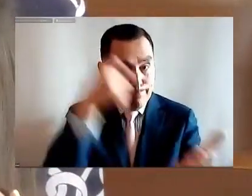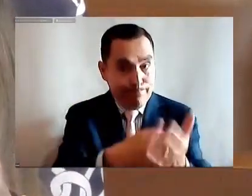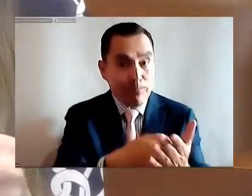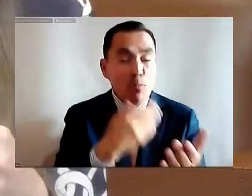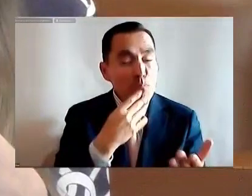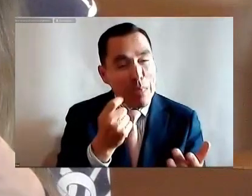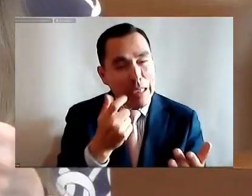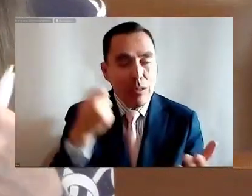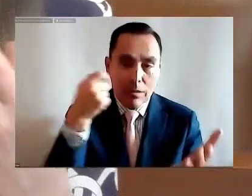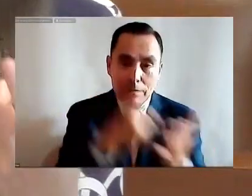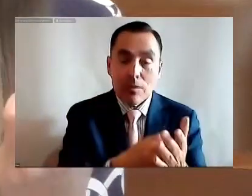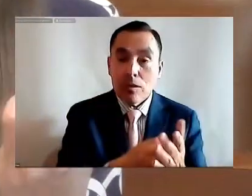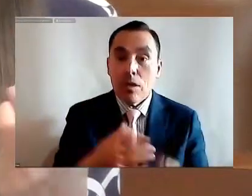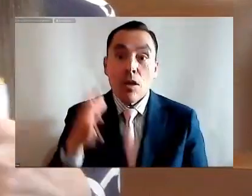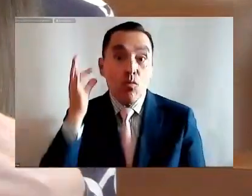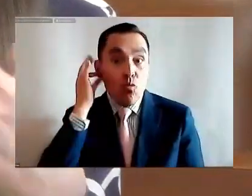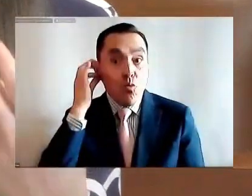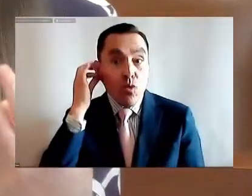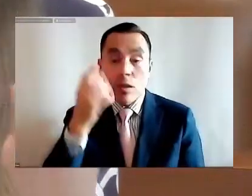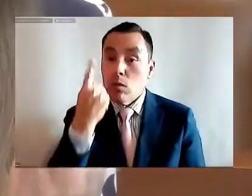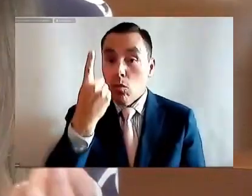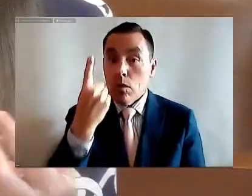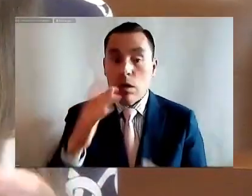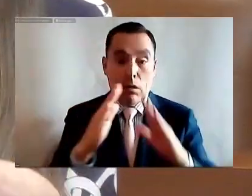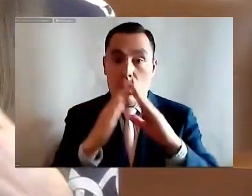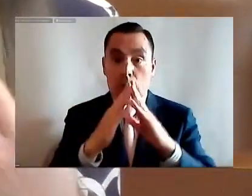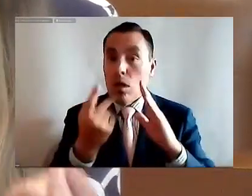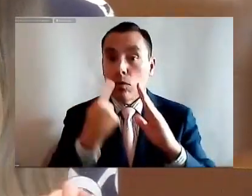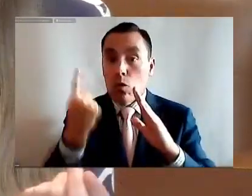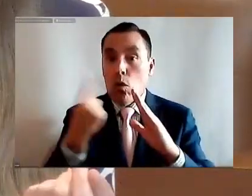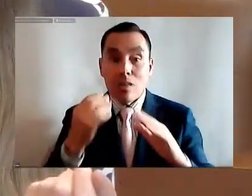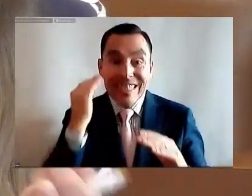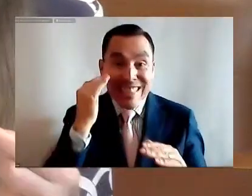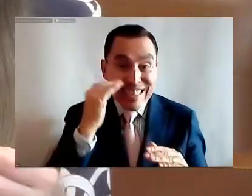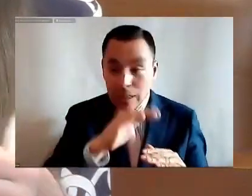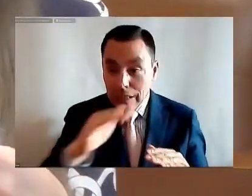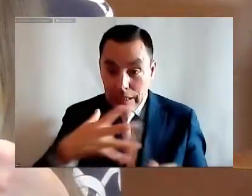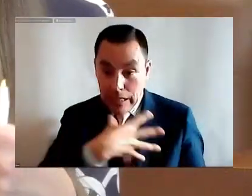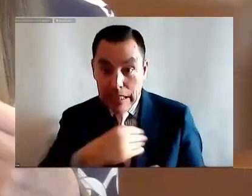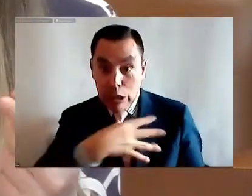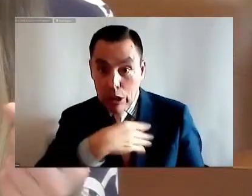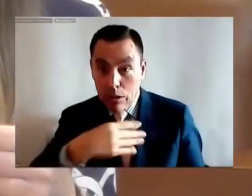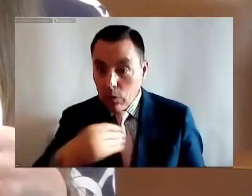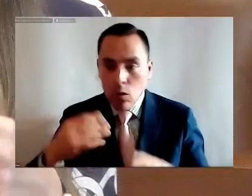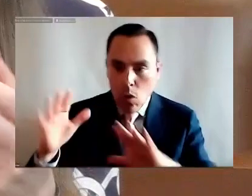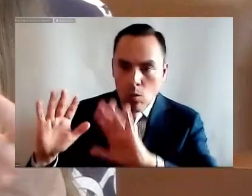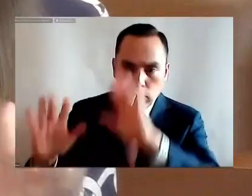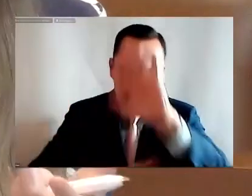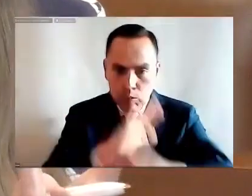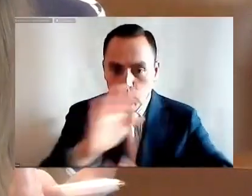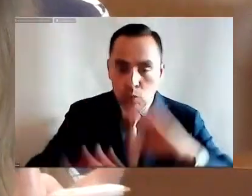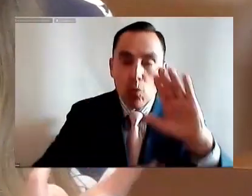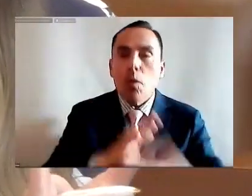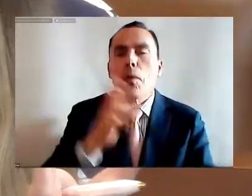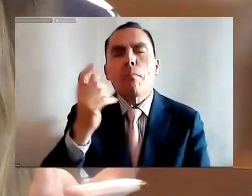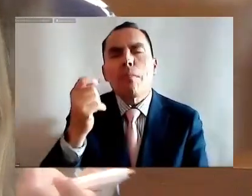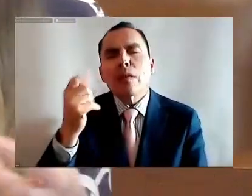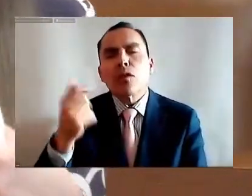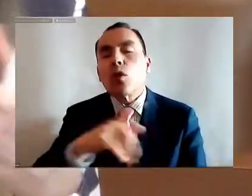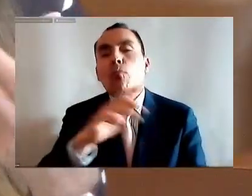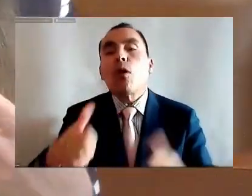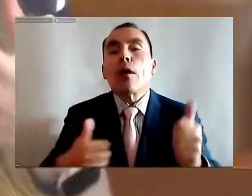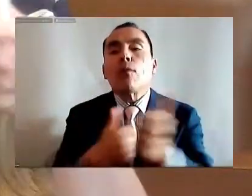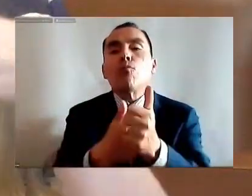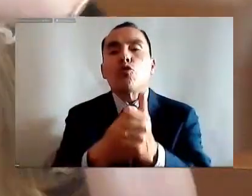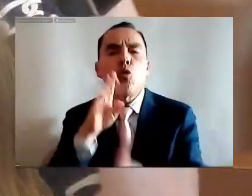mujer cuando se queda en la casa y se hace cargo de los hijos y se hace cargo de la casa es algo así como una especie de apoyo moral que